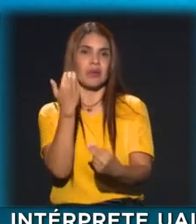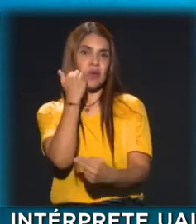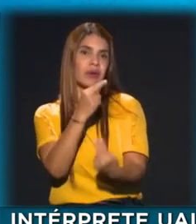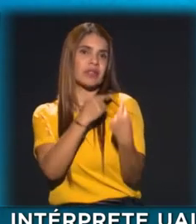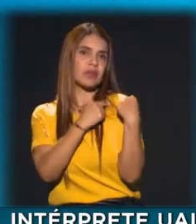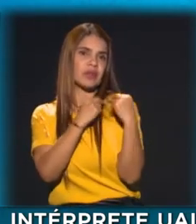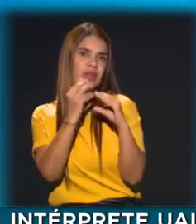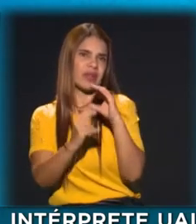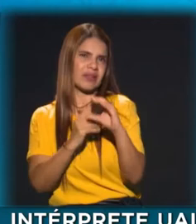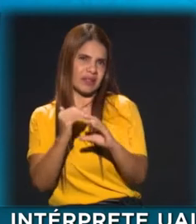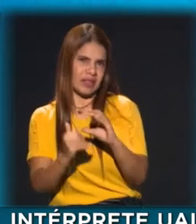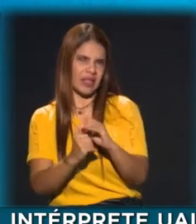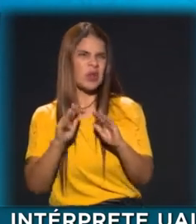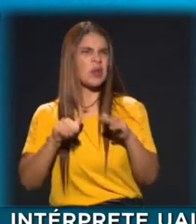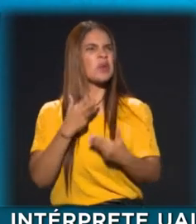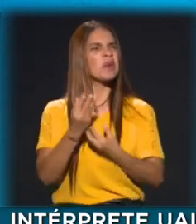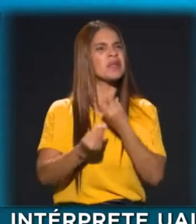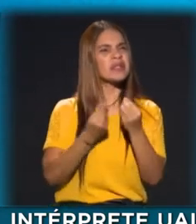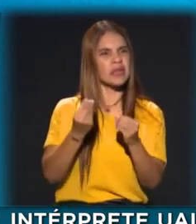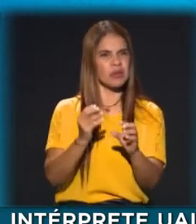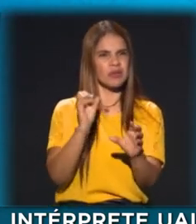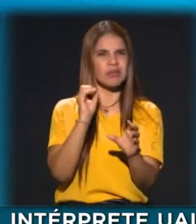¿Cómo empaca usted el reciclaje? ¿Cómo empacamos aquí el reciclaje?